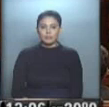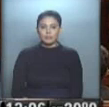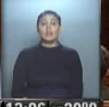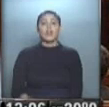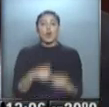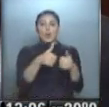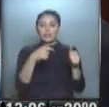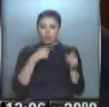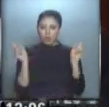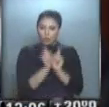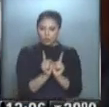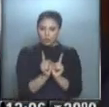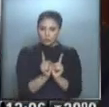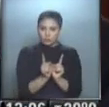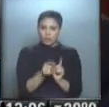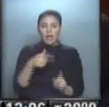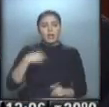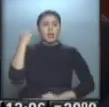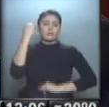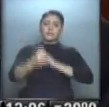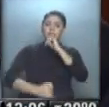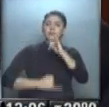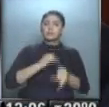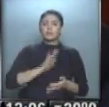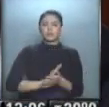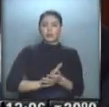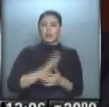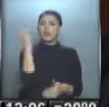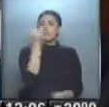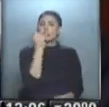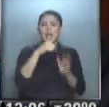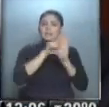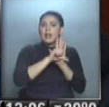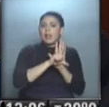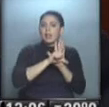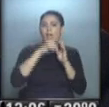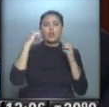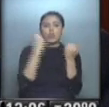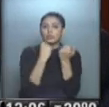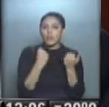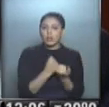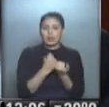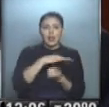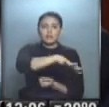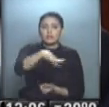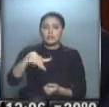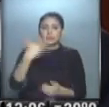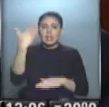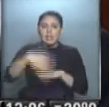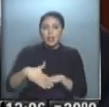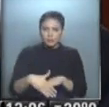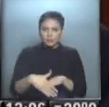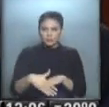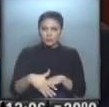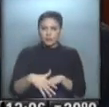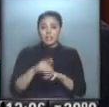Señores jueces, brevemente. Se ha hablado mucho acá acerca de la trascendencia de que la ley regule espectro que es limitado y los casos